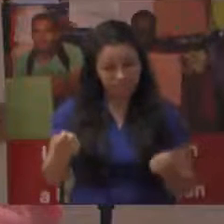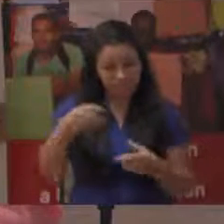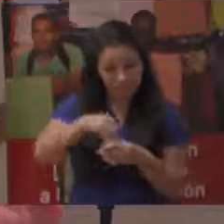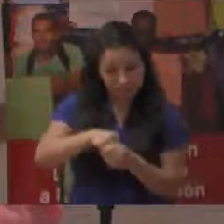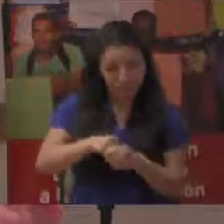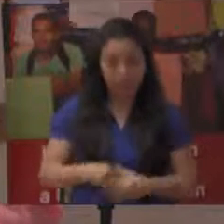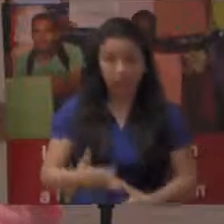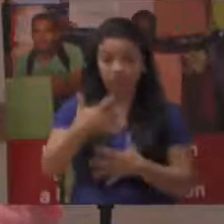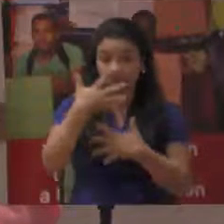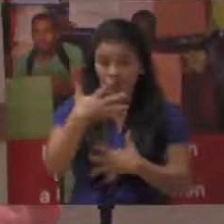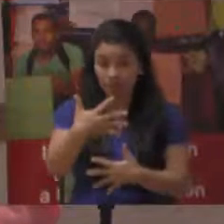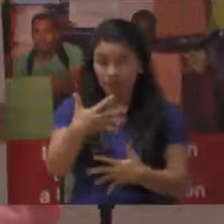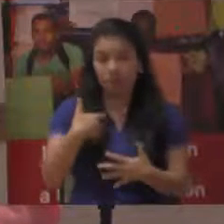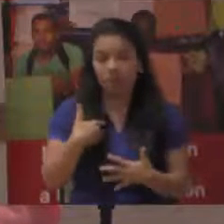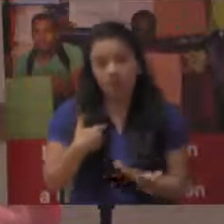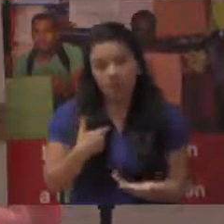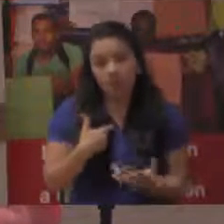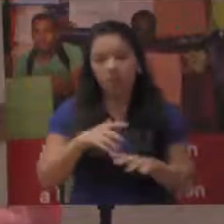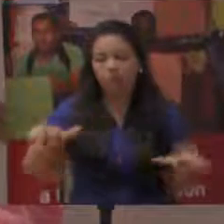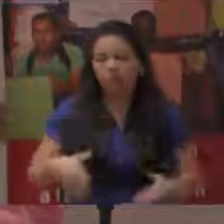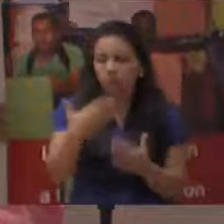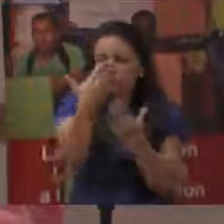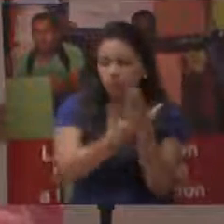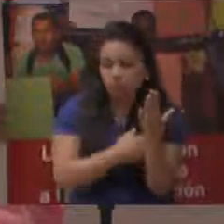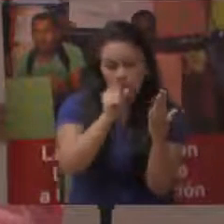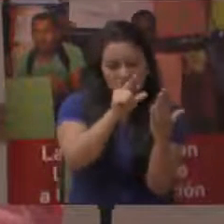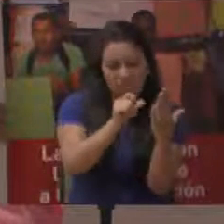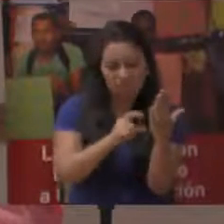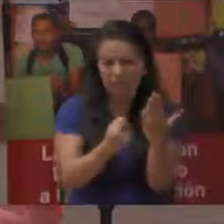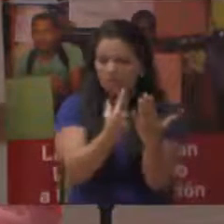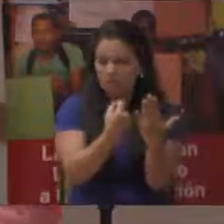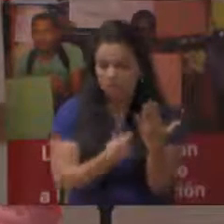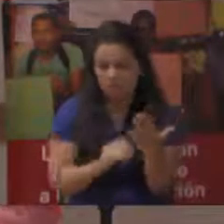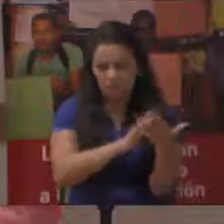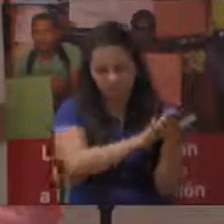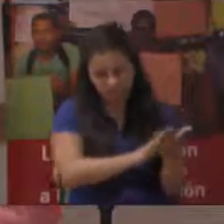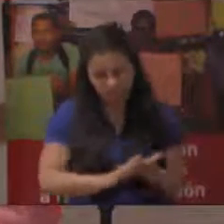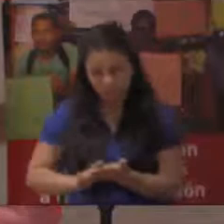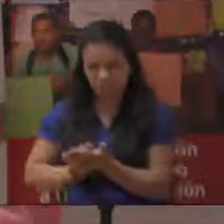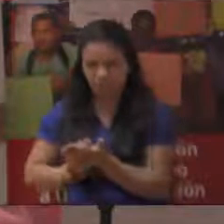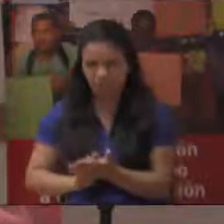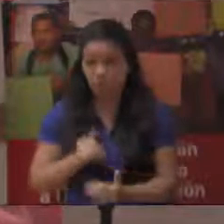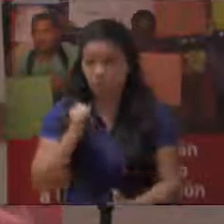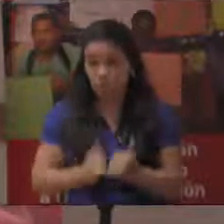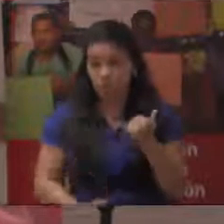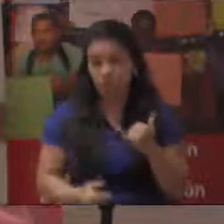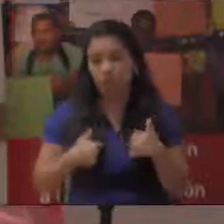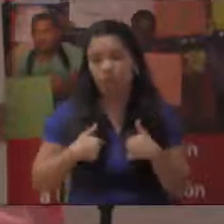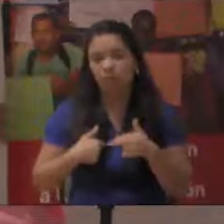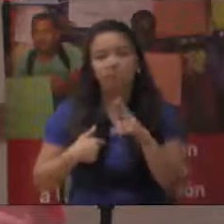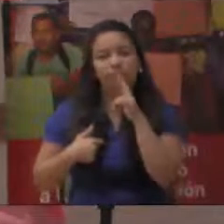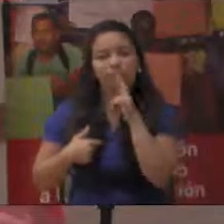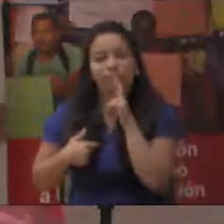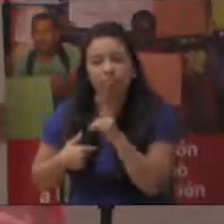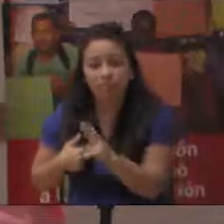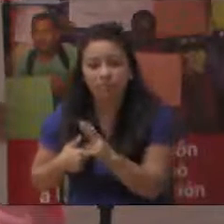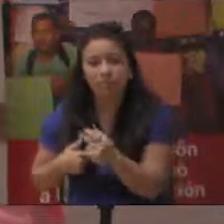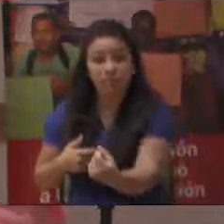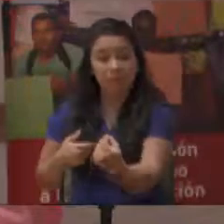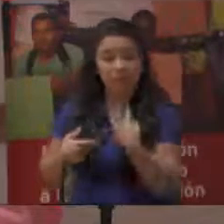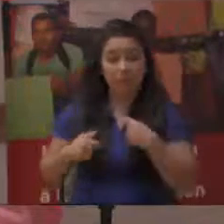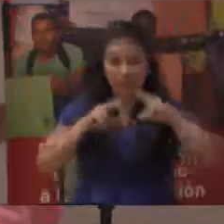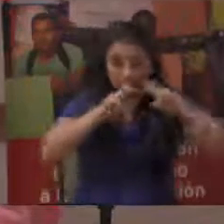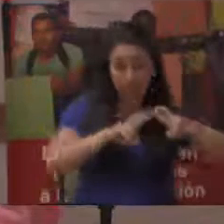actualización de los documentos de los procesos y, por último, mejorar los tiempos de respuesta en las investigaciones